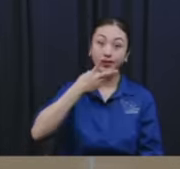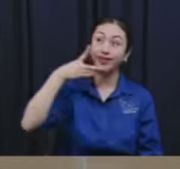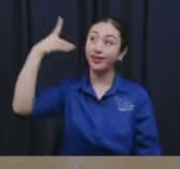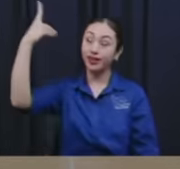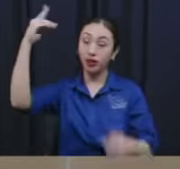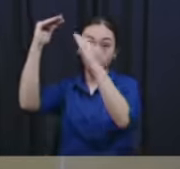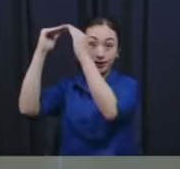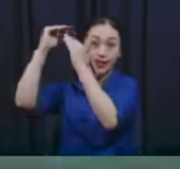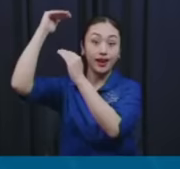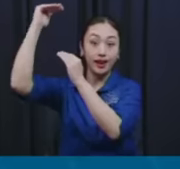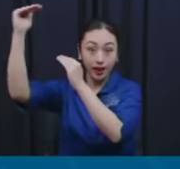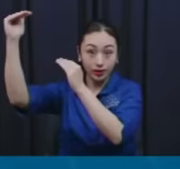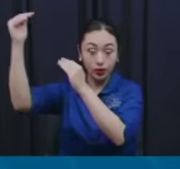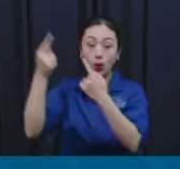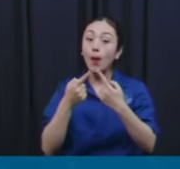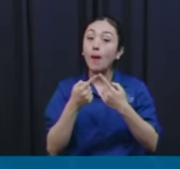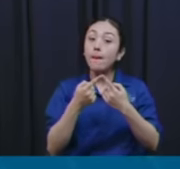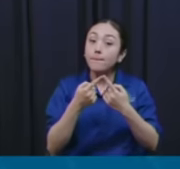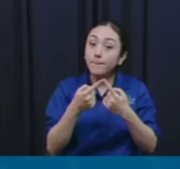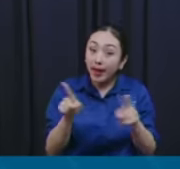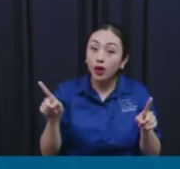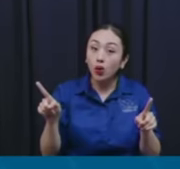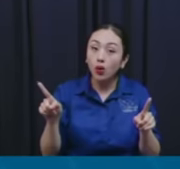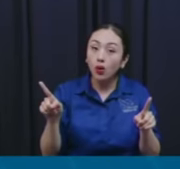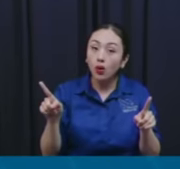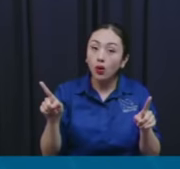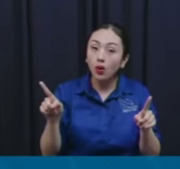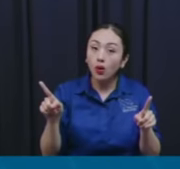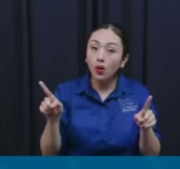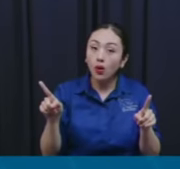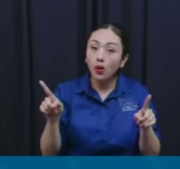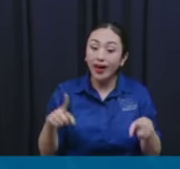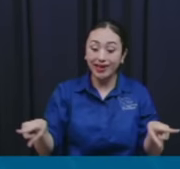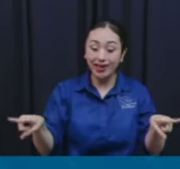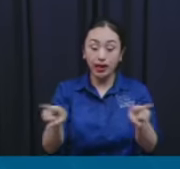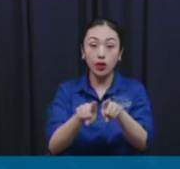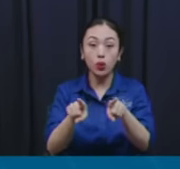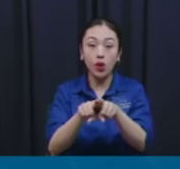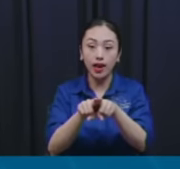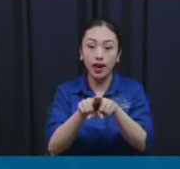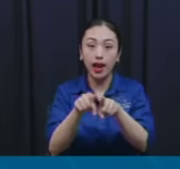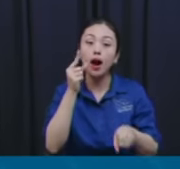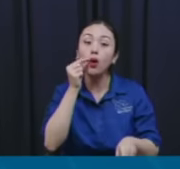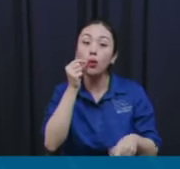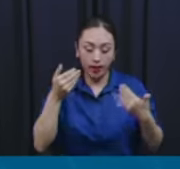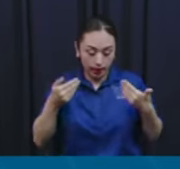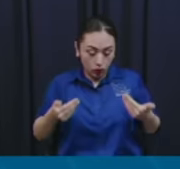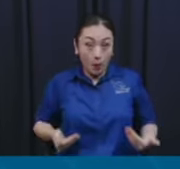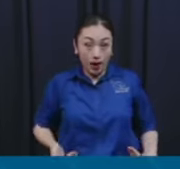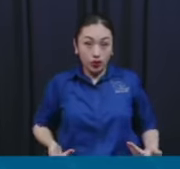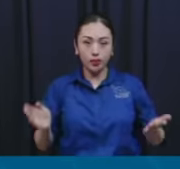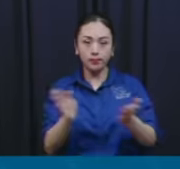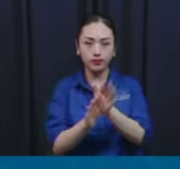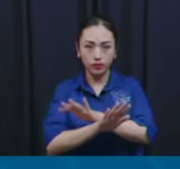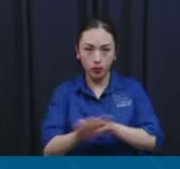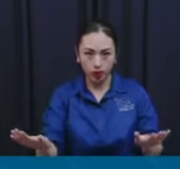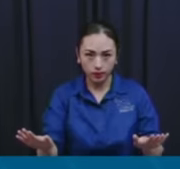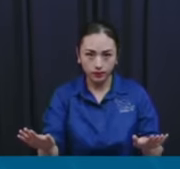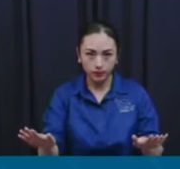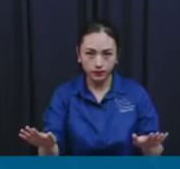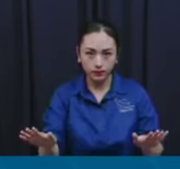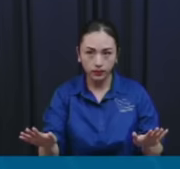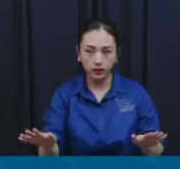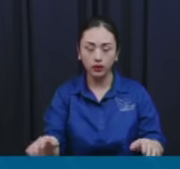siguiente versículo sin embargo como hombres moriréis es decir